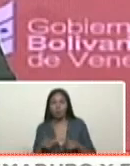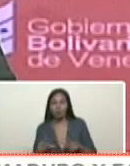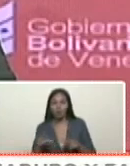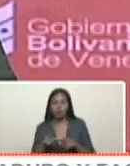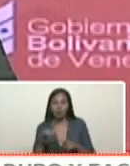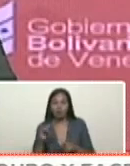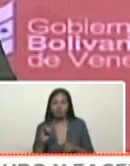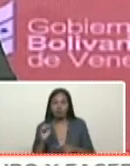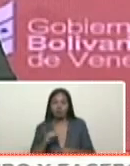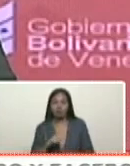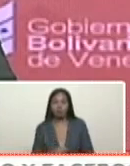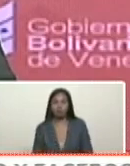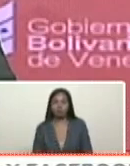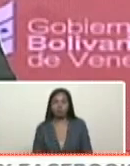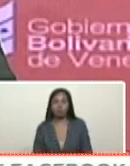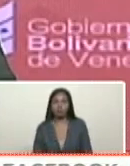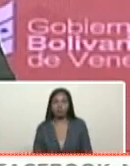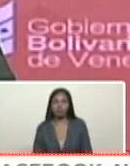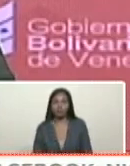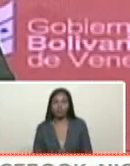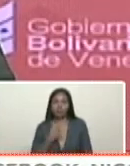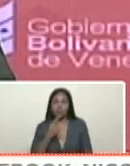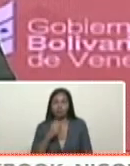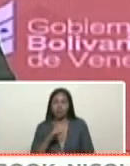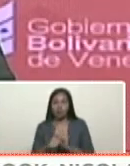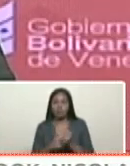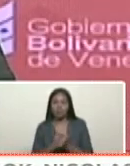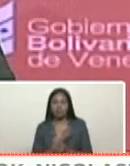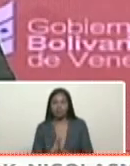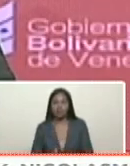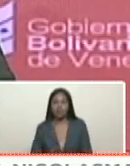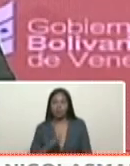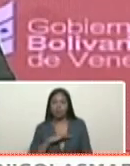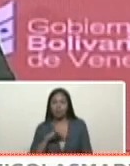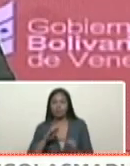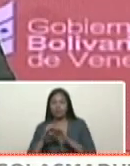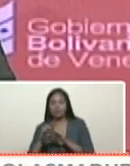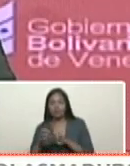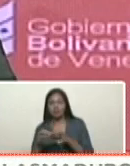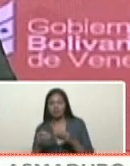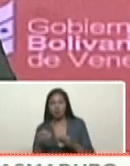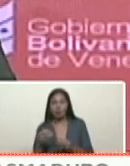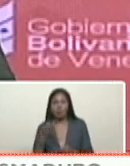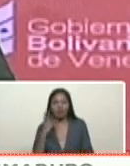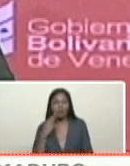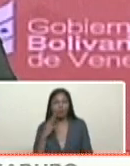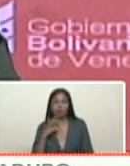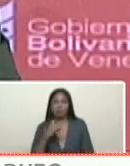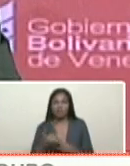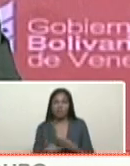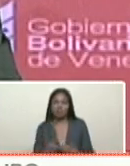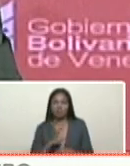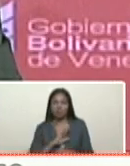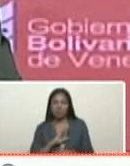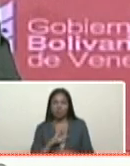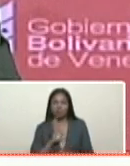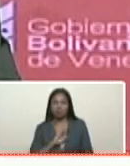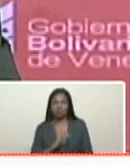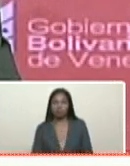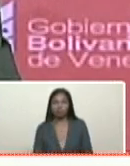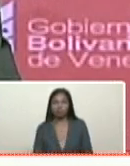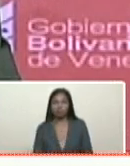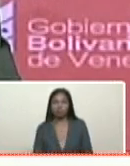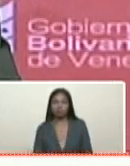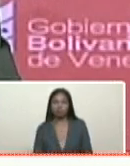Alcántara. Le digo al vicepresidente de planificación, compañero Ricardo Menéndez, creador de esta metodología,